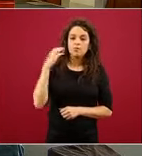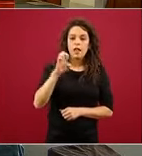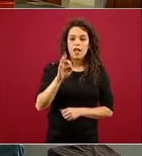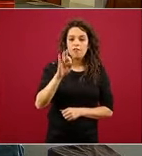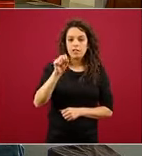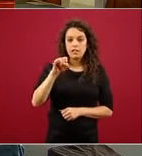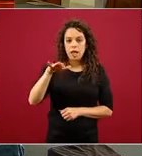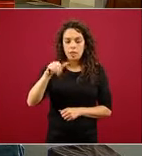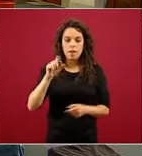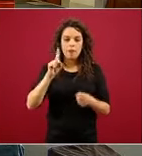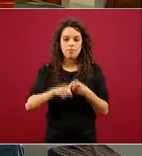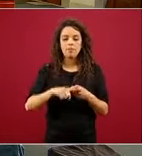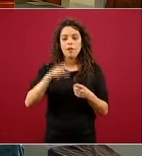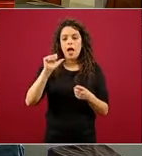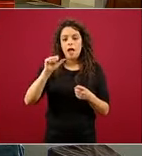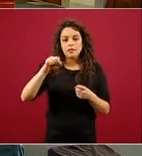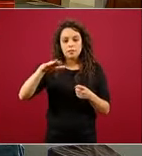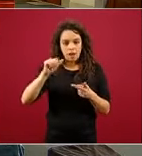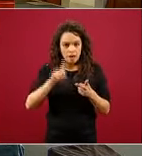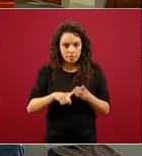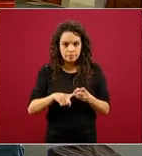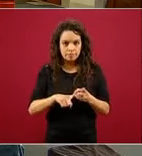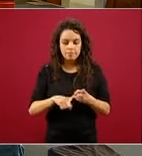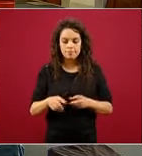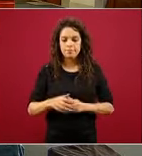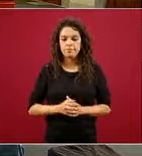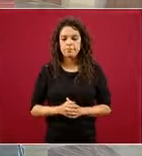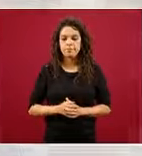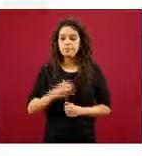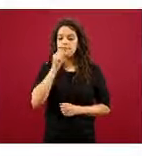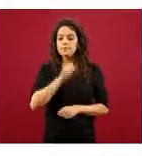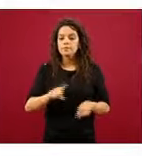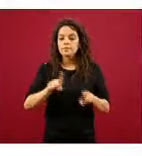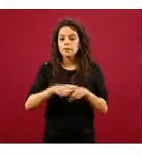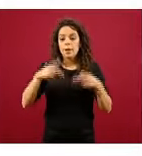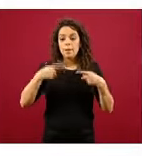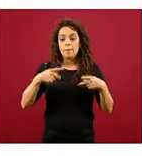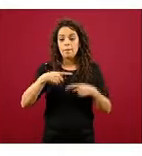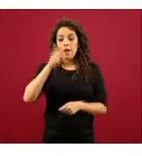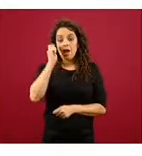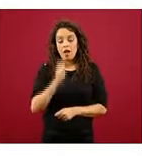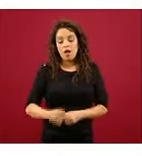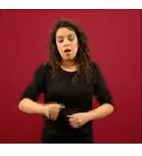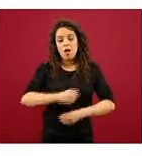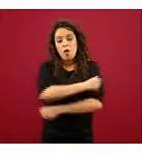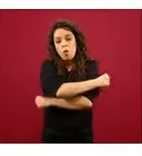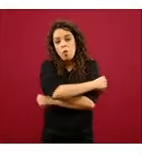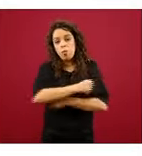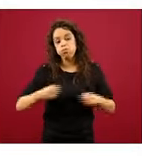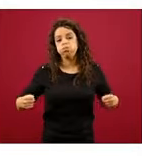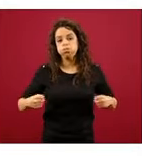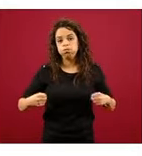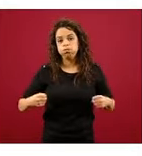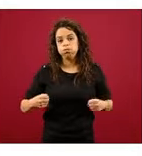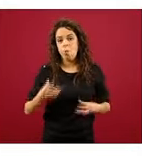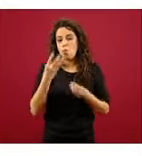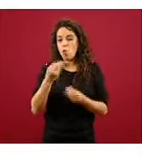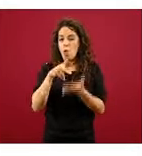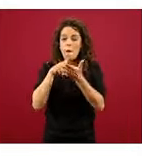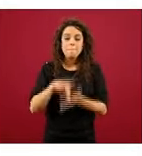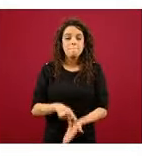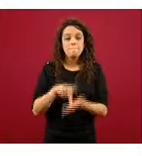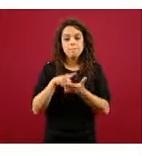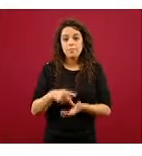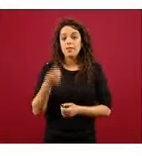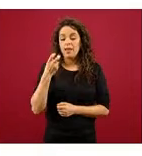las que se han identificado. Aquellos que padecen también obesidad y sobrepeso, también lo hemos revisado y vamos identificando